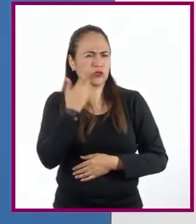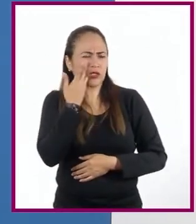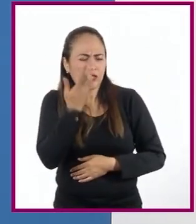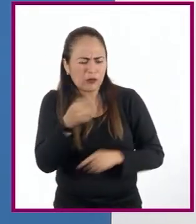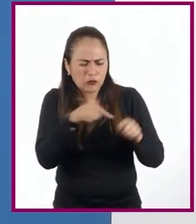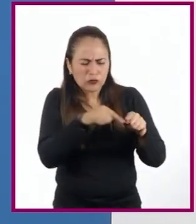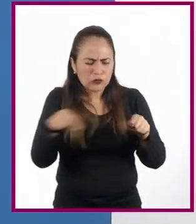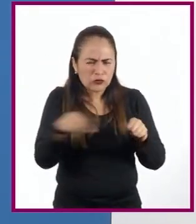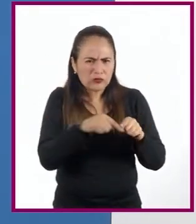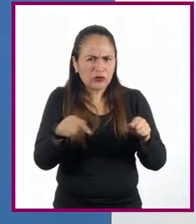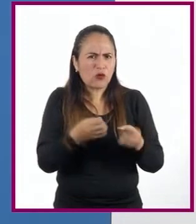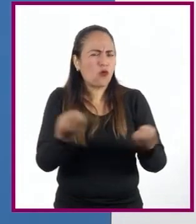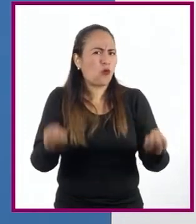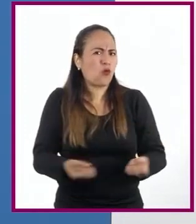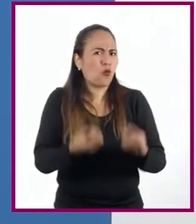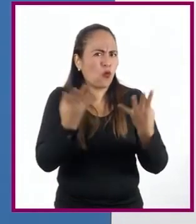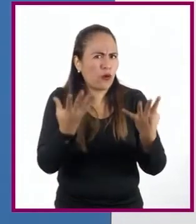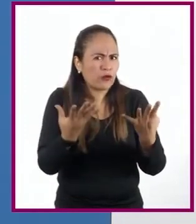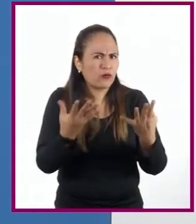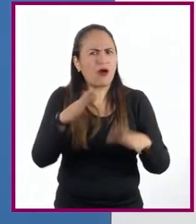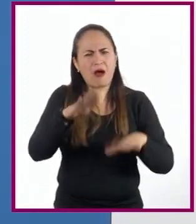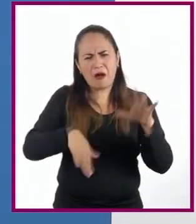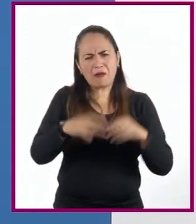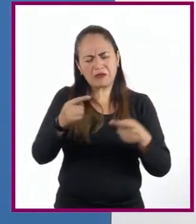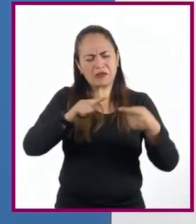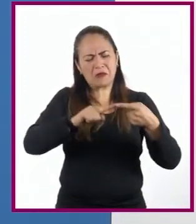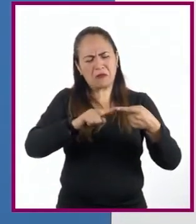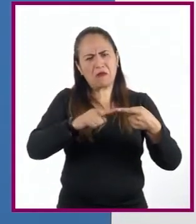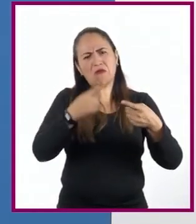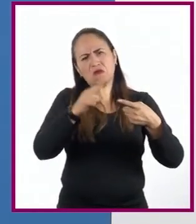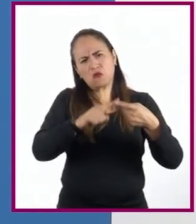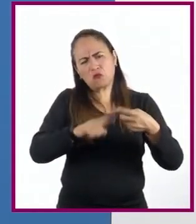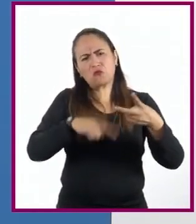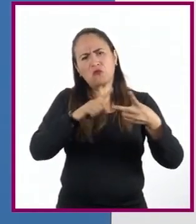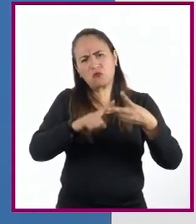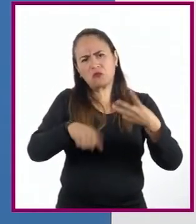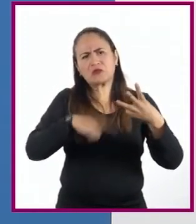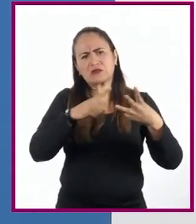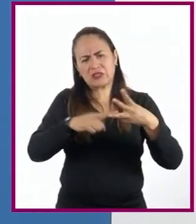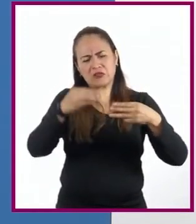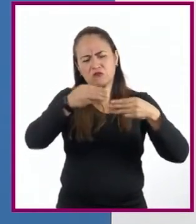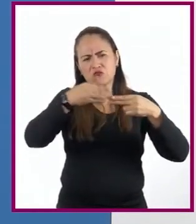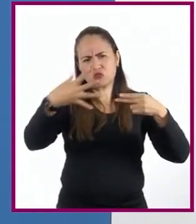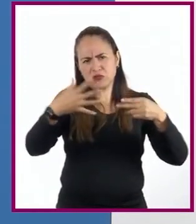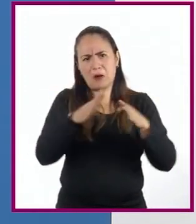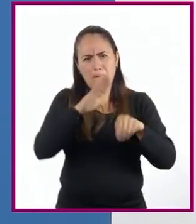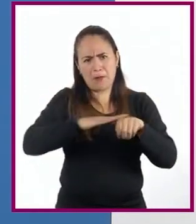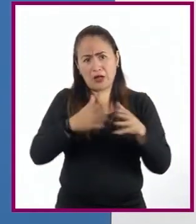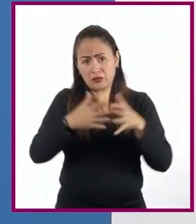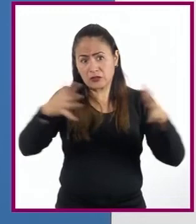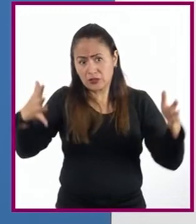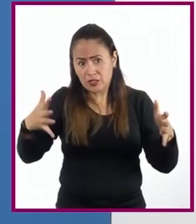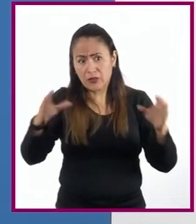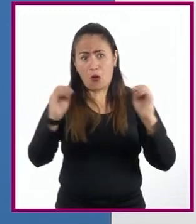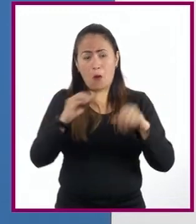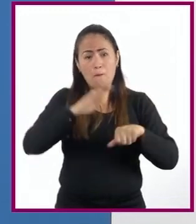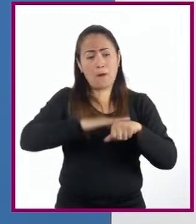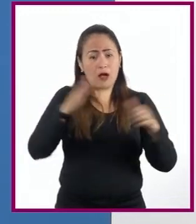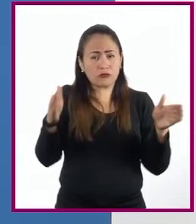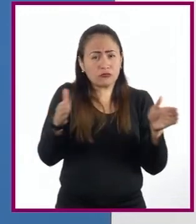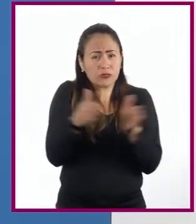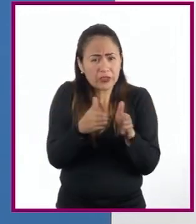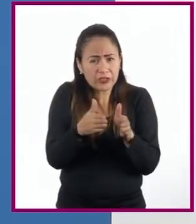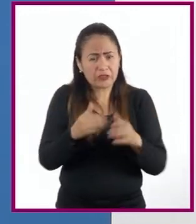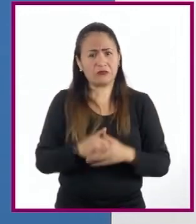longitud, es posible expresarla en 2 o 3 múltiplos o submúltiplos. Esto significa que